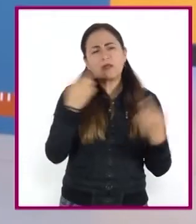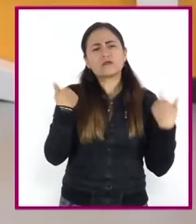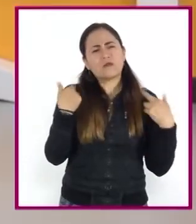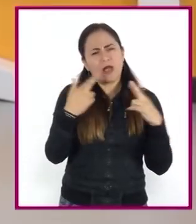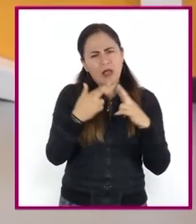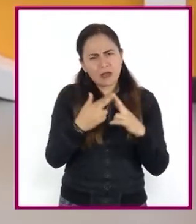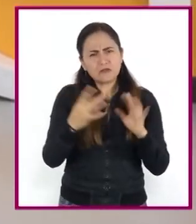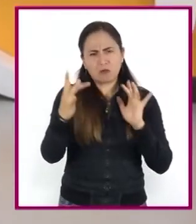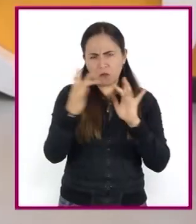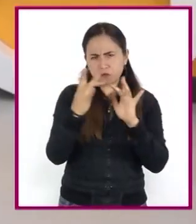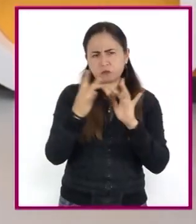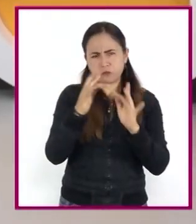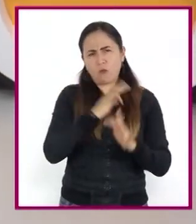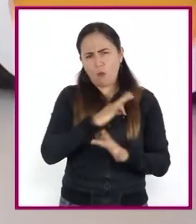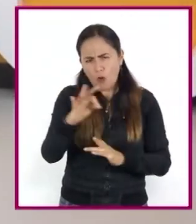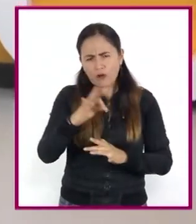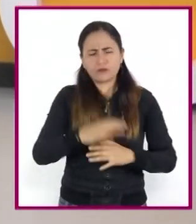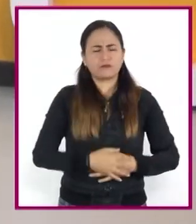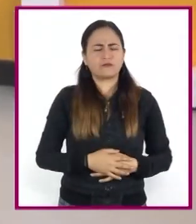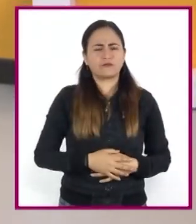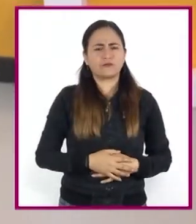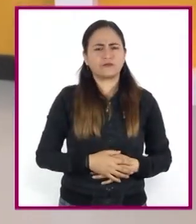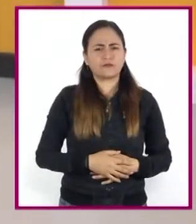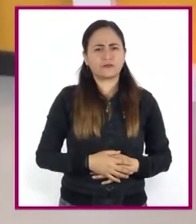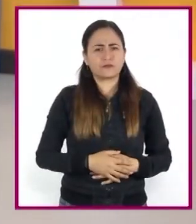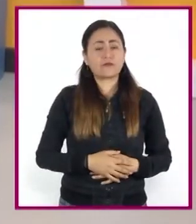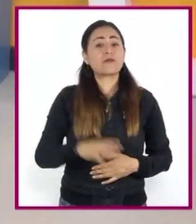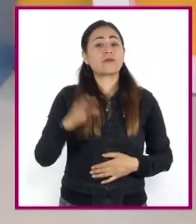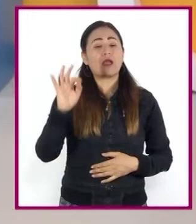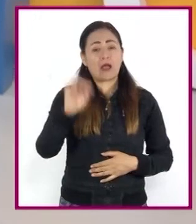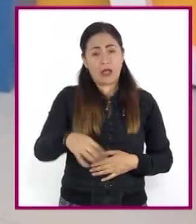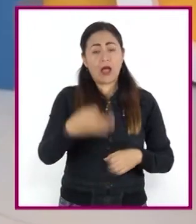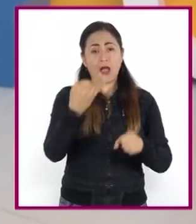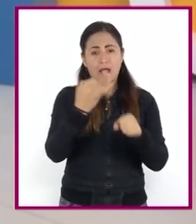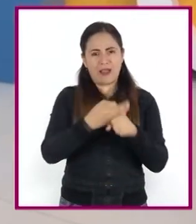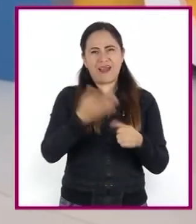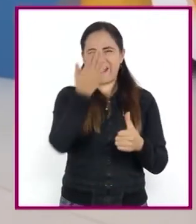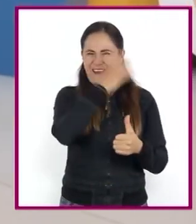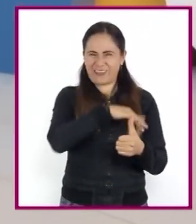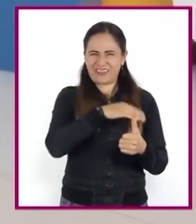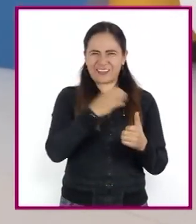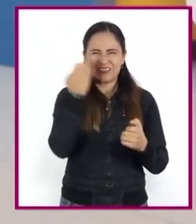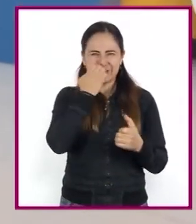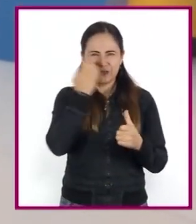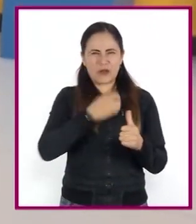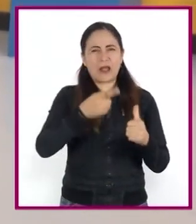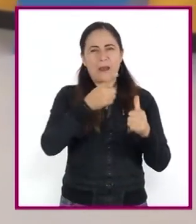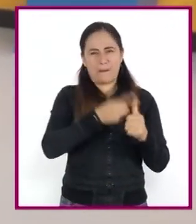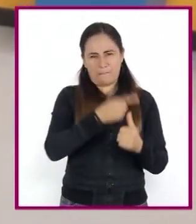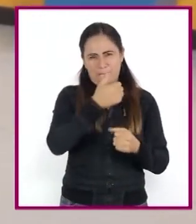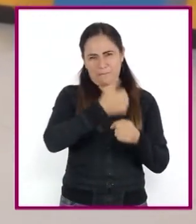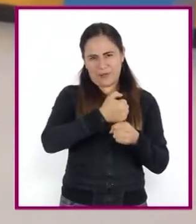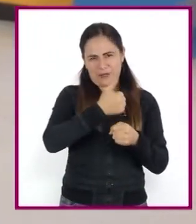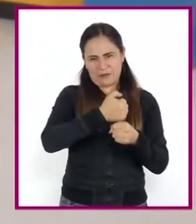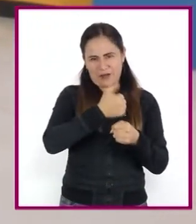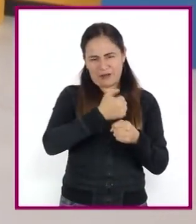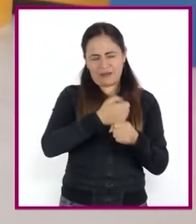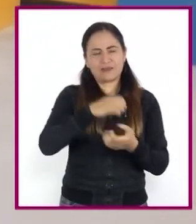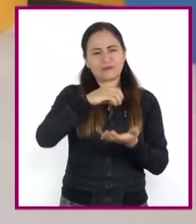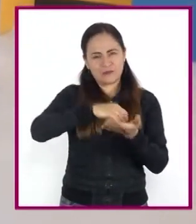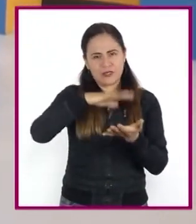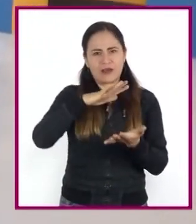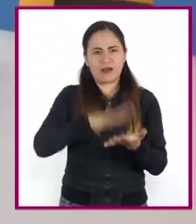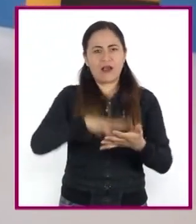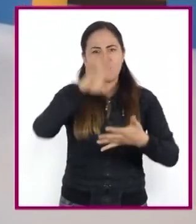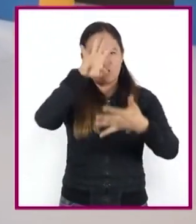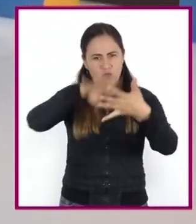posible. Es muy probable que durante su educación primaria hayan aprendido a registrar información en tablas